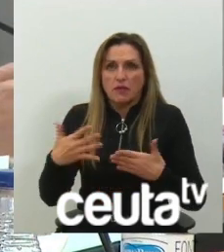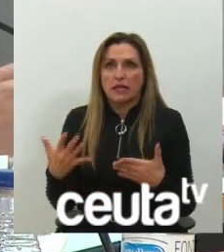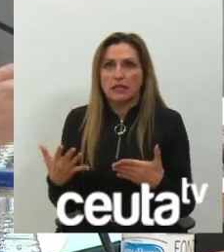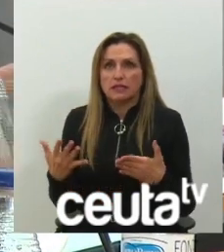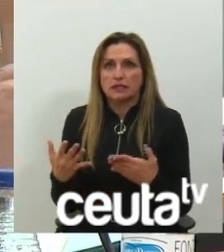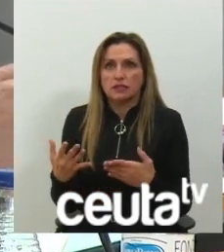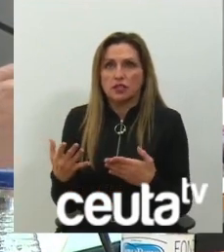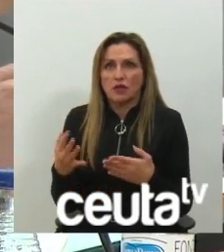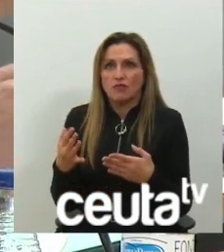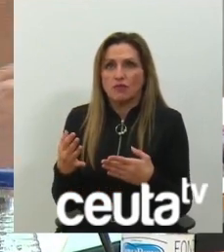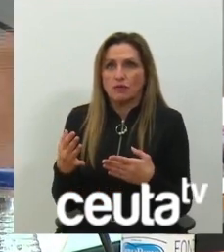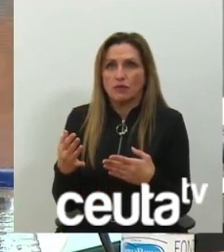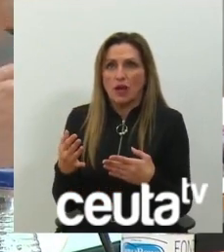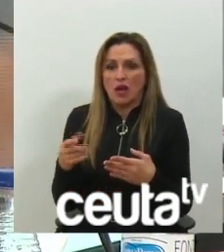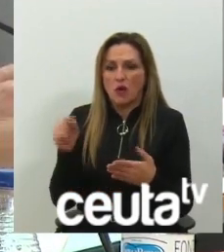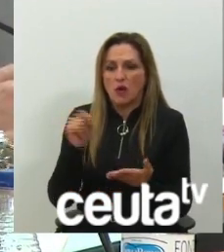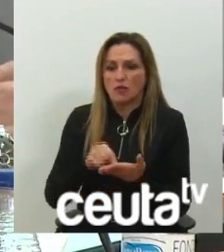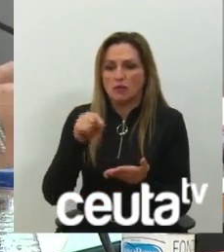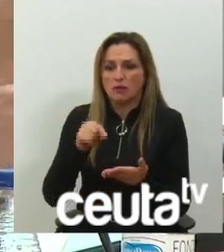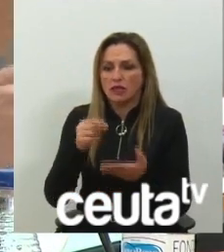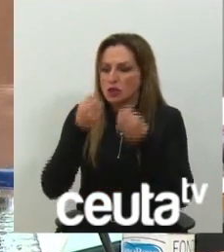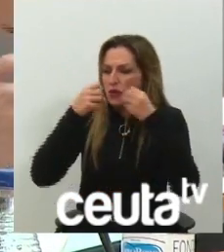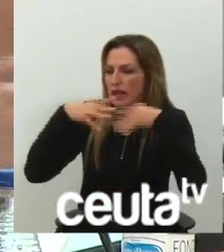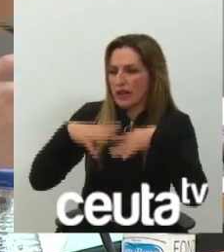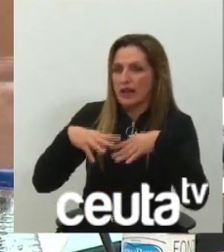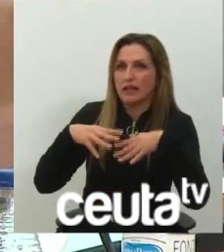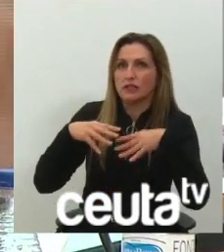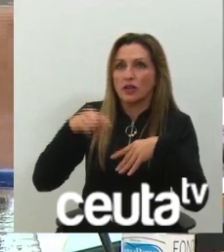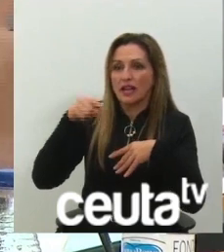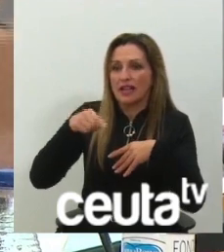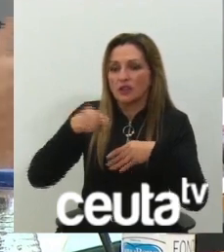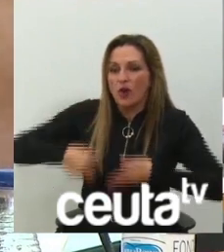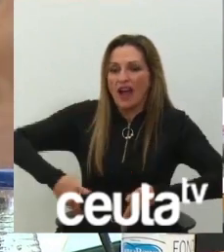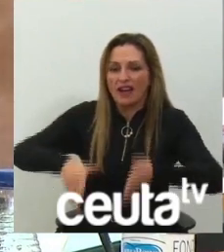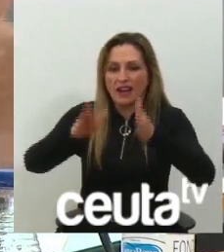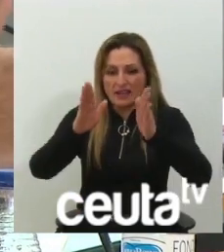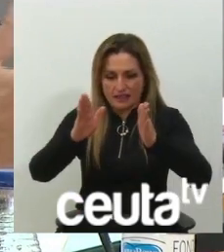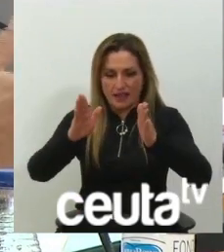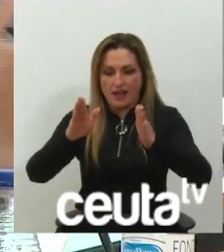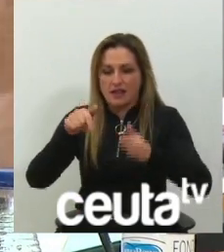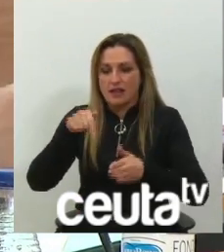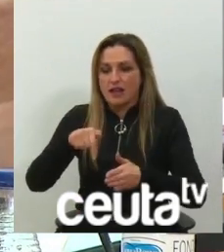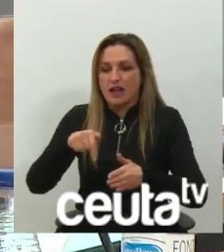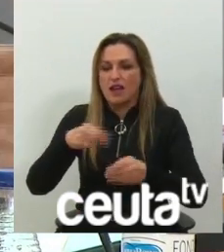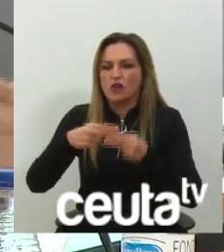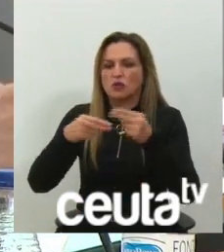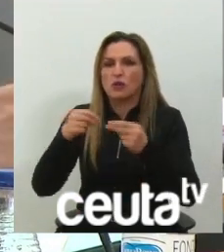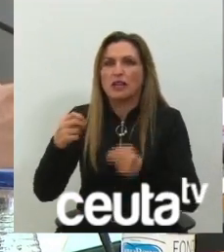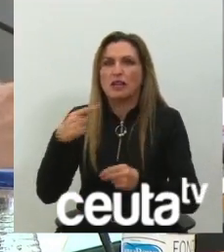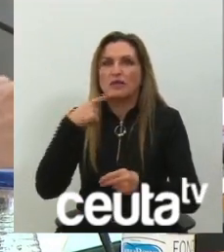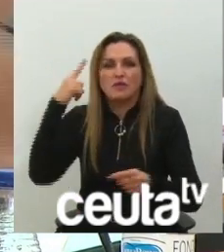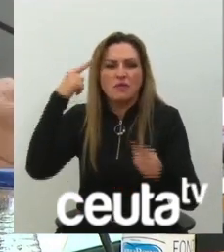en aquel en un momento determinado de la historia alguien había dicho para qué construir carreteras y todo más alto el mundo va en burro no sé decir pues